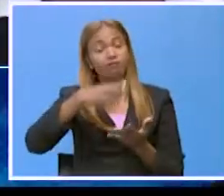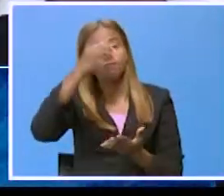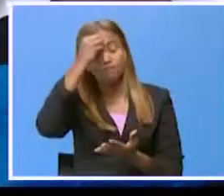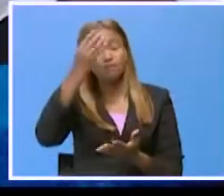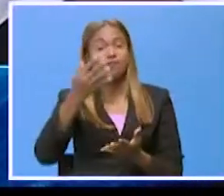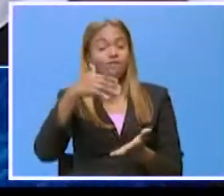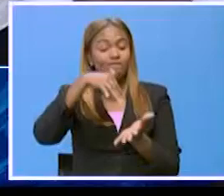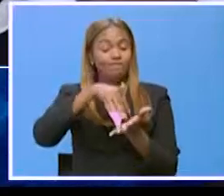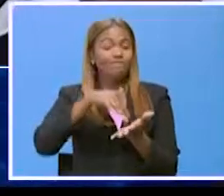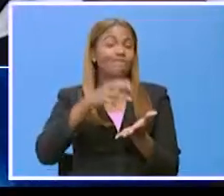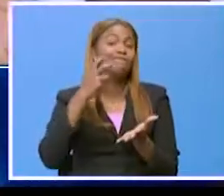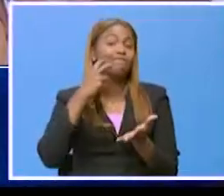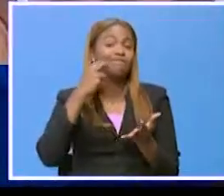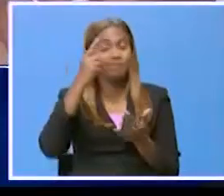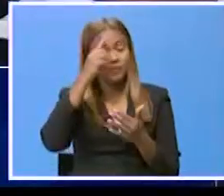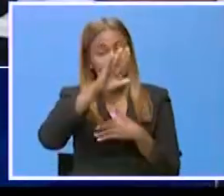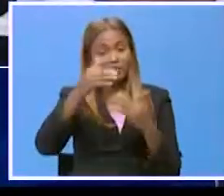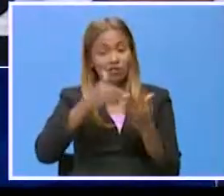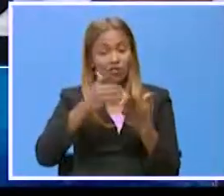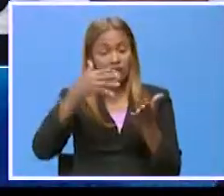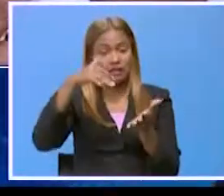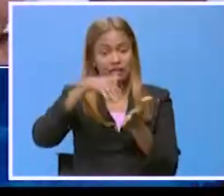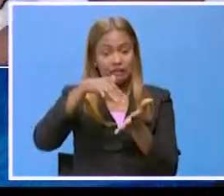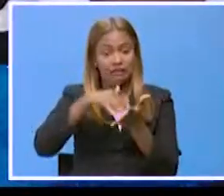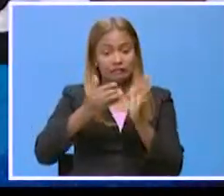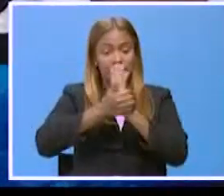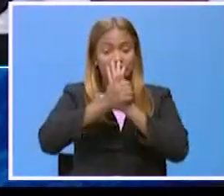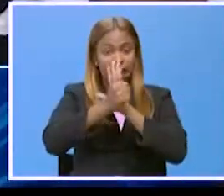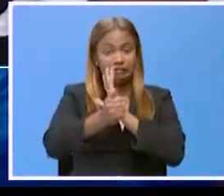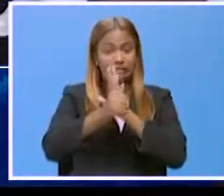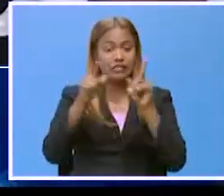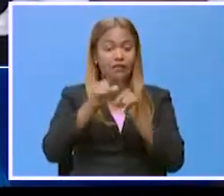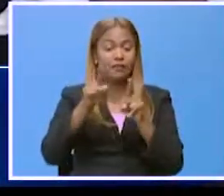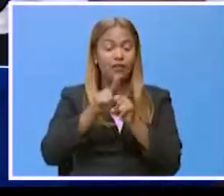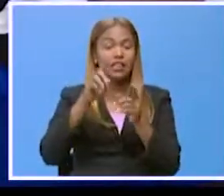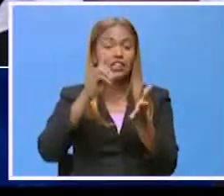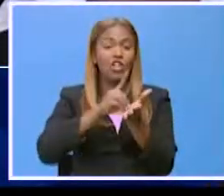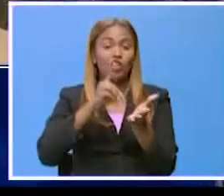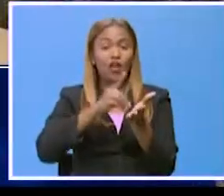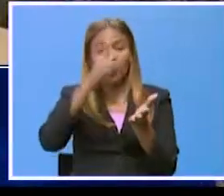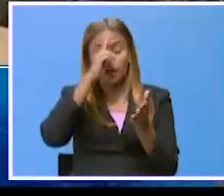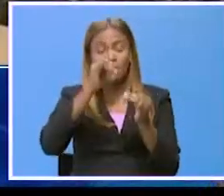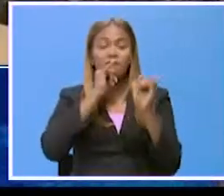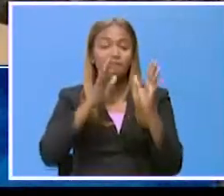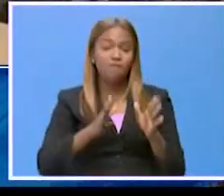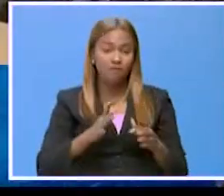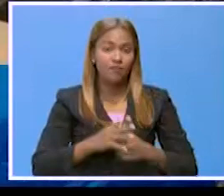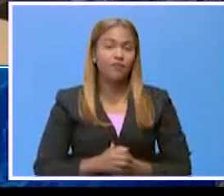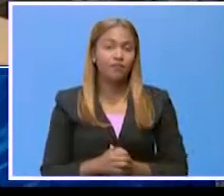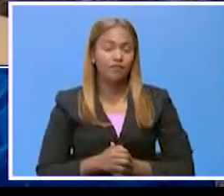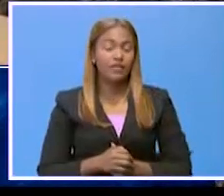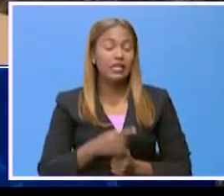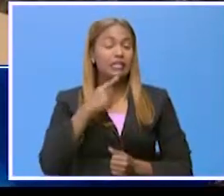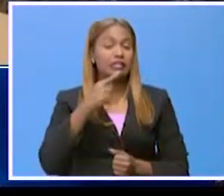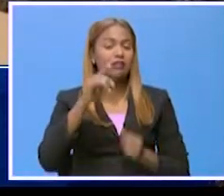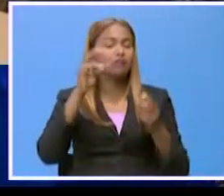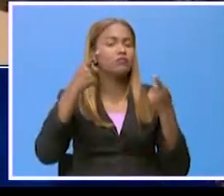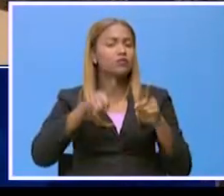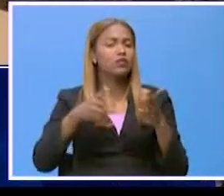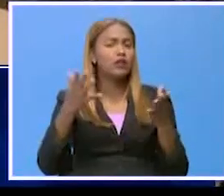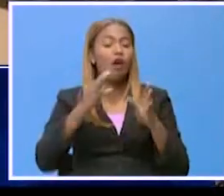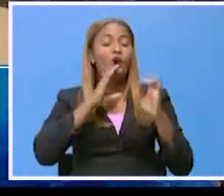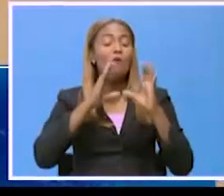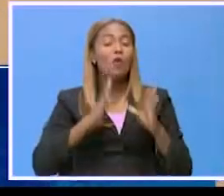becas para todas las maestrías especialidades y un doctorado en periodismo indicó que de lo que se trata es que los